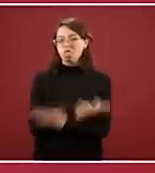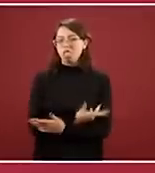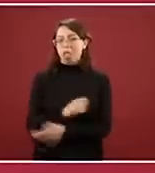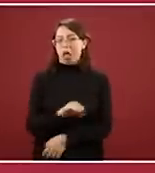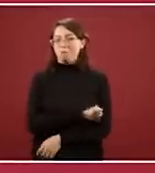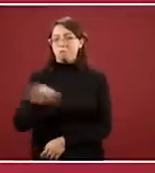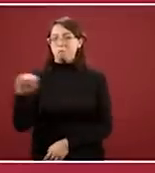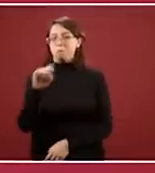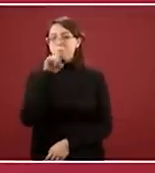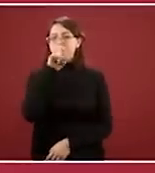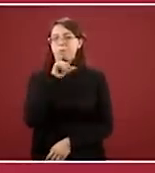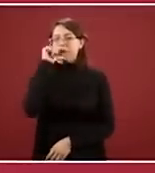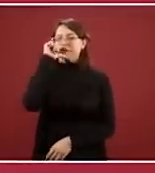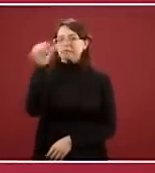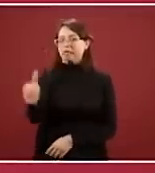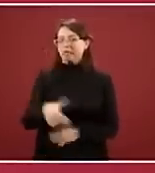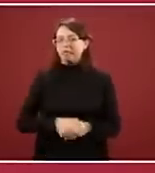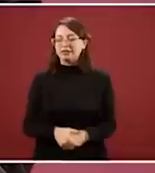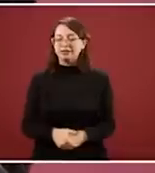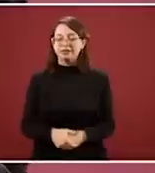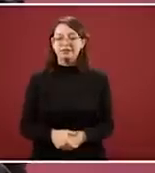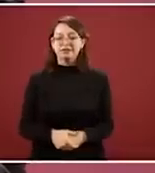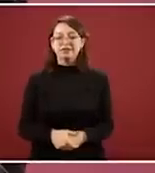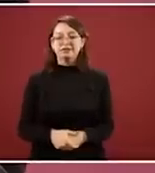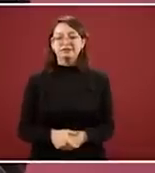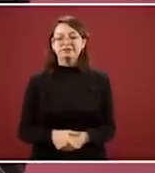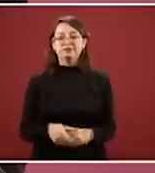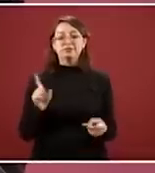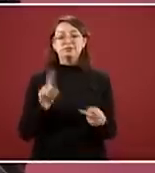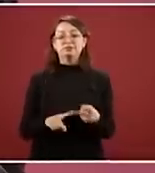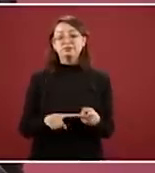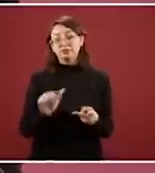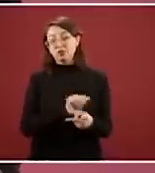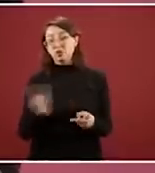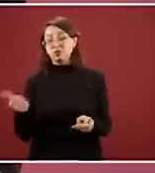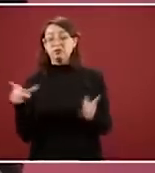¿Sí? Sacaron otro de que no uses la tarjeta de crédito